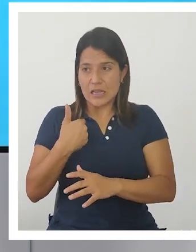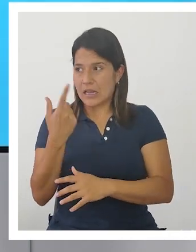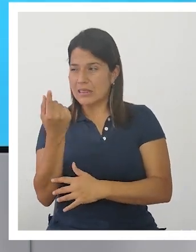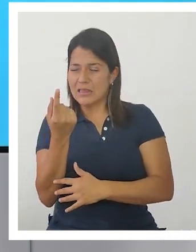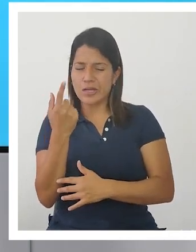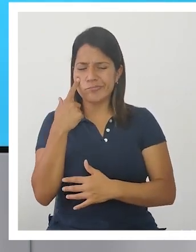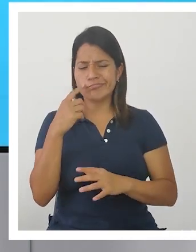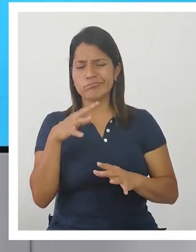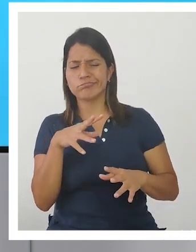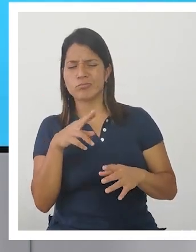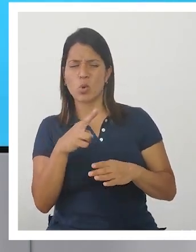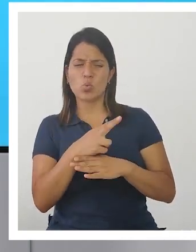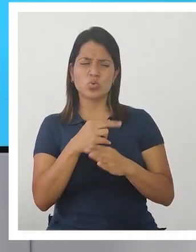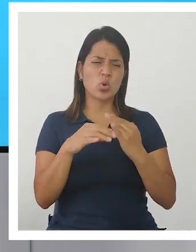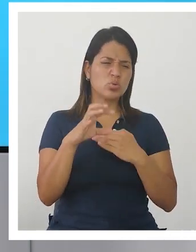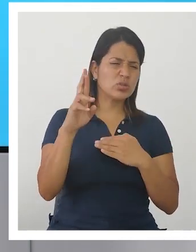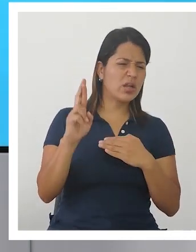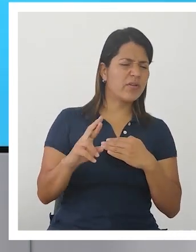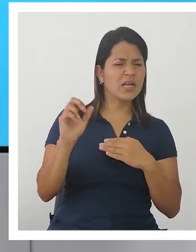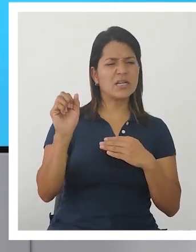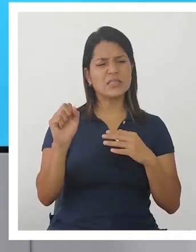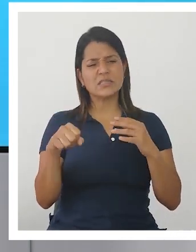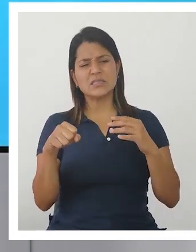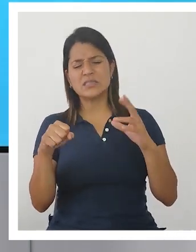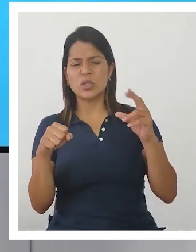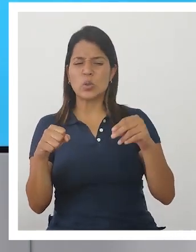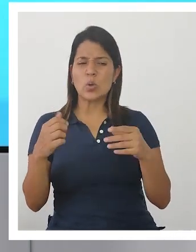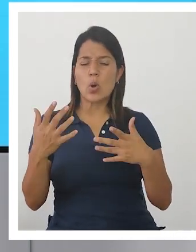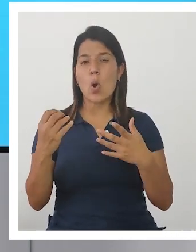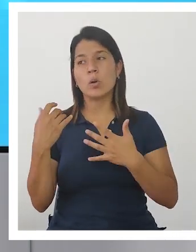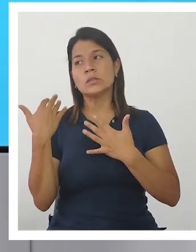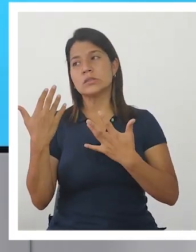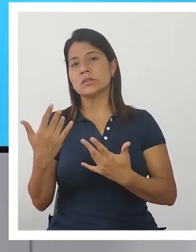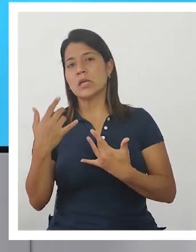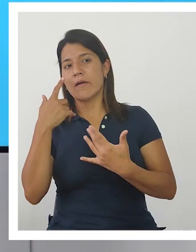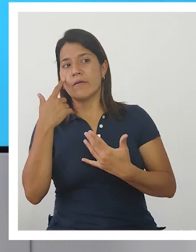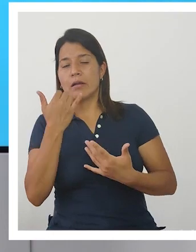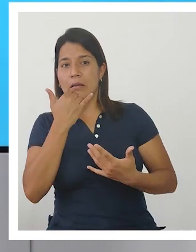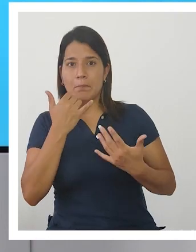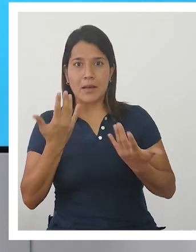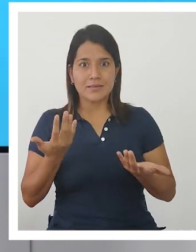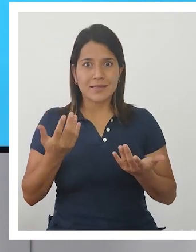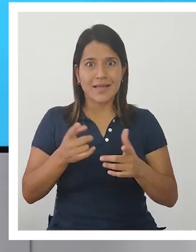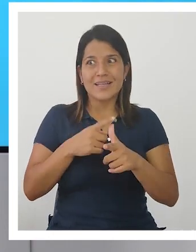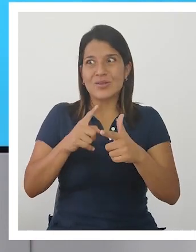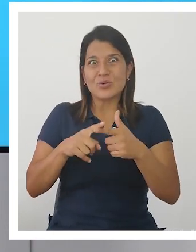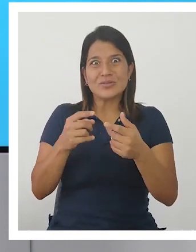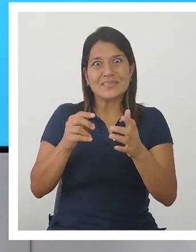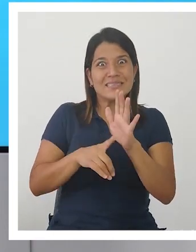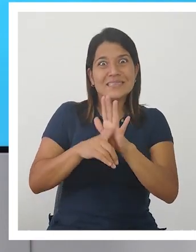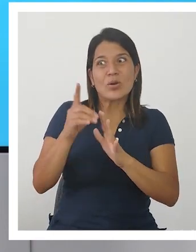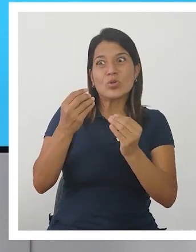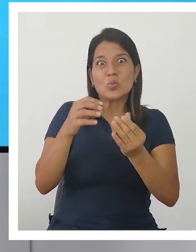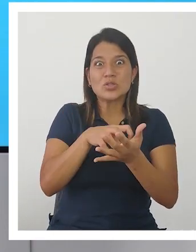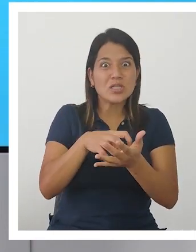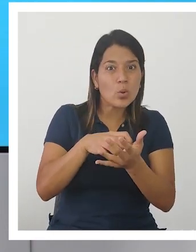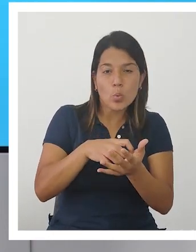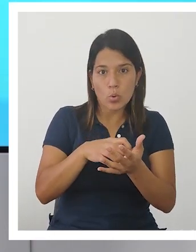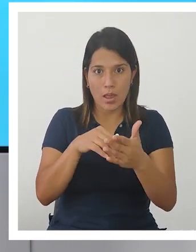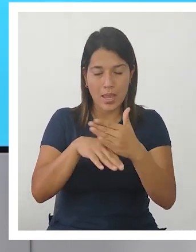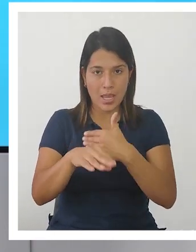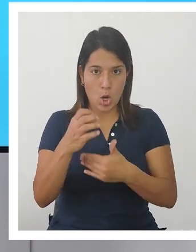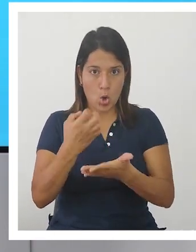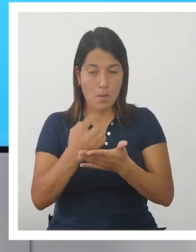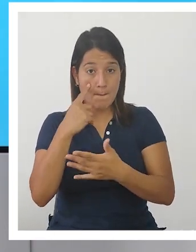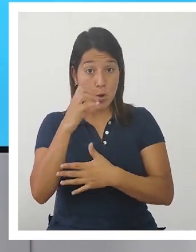está esperando para ver qué va a pasar. Entonces ellos de pronto solicitan que se adelante. Vos decías algo